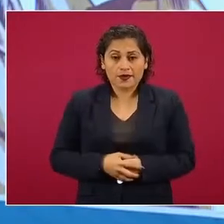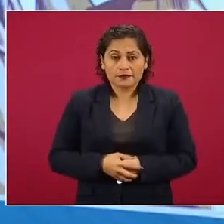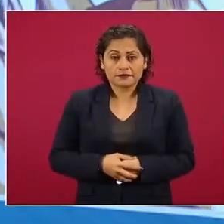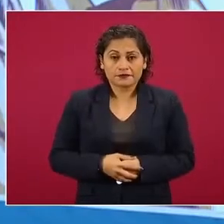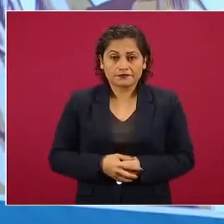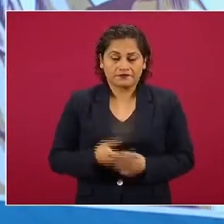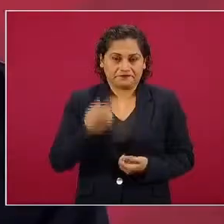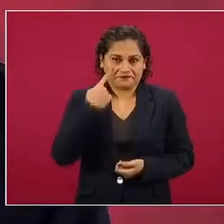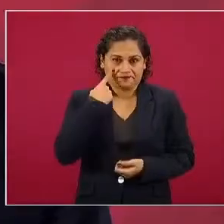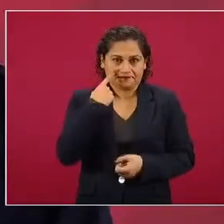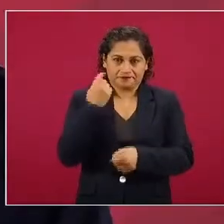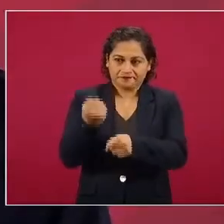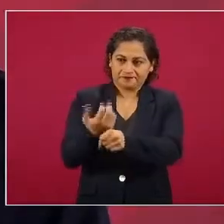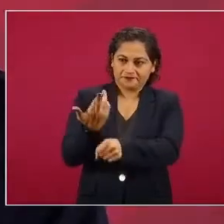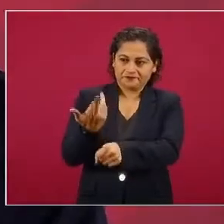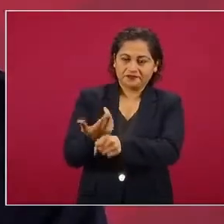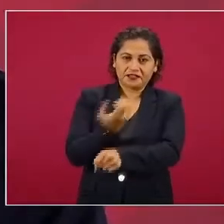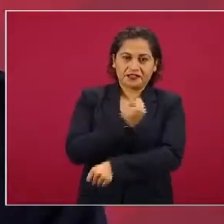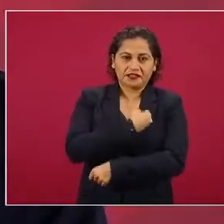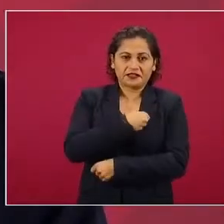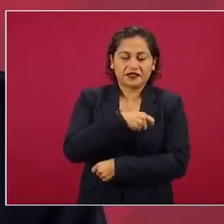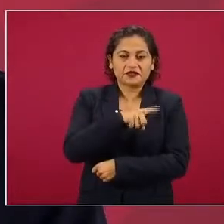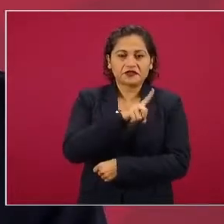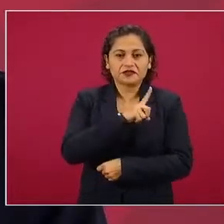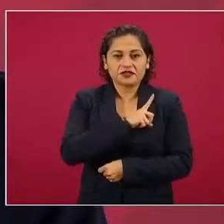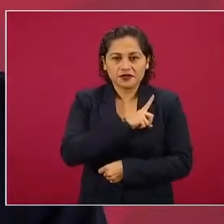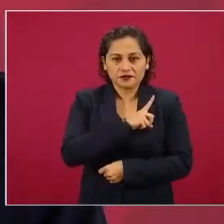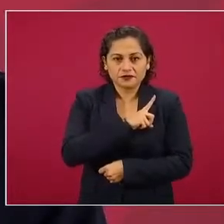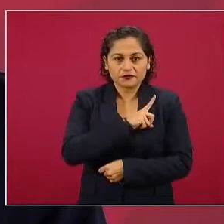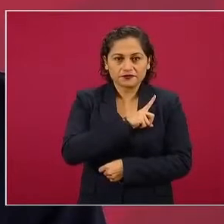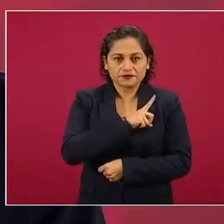un secretario de salud